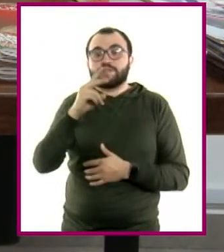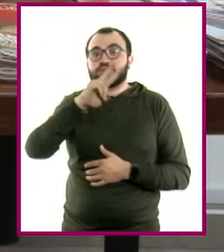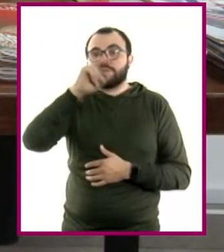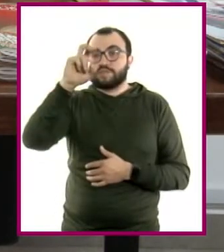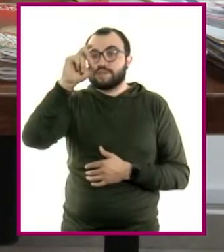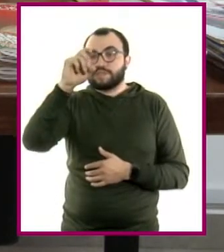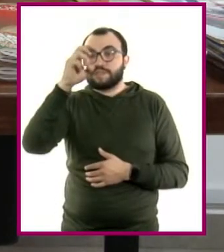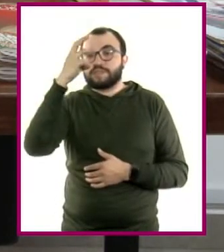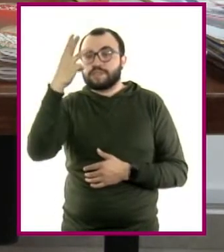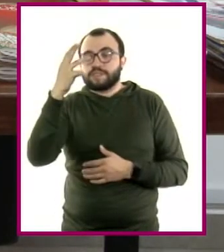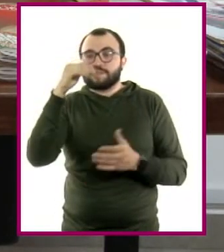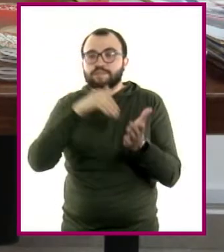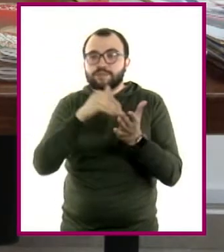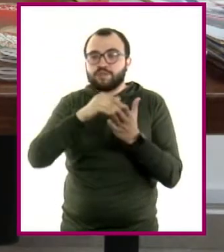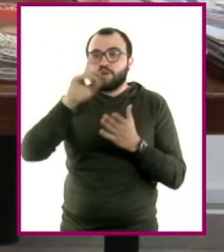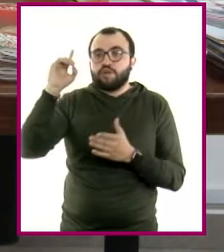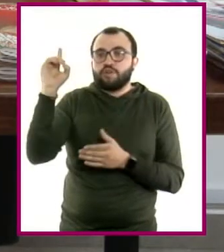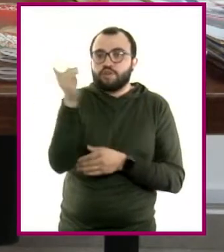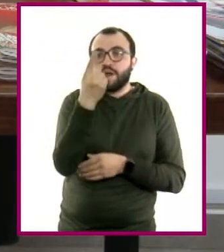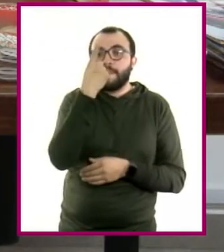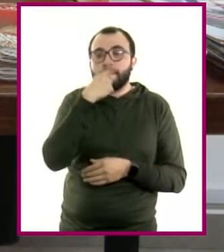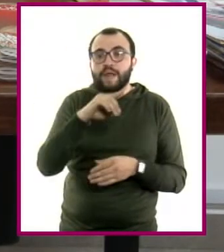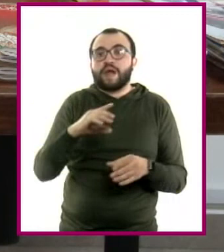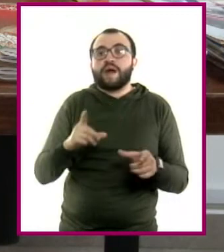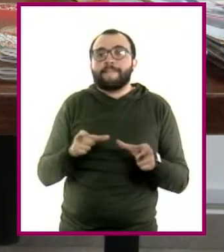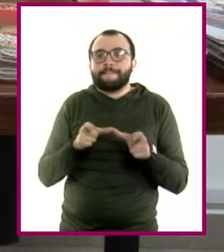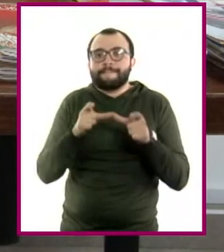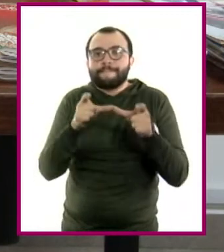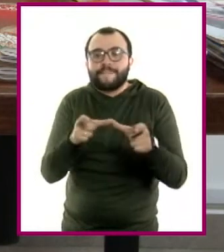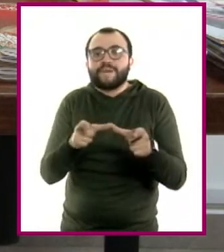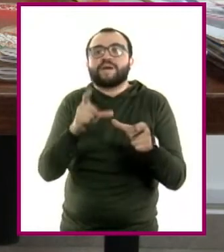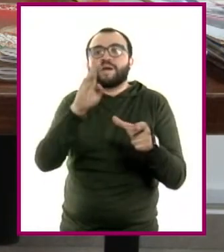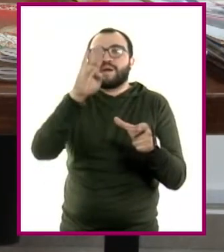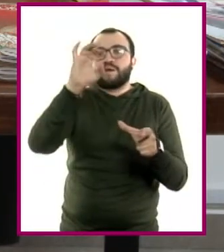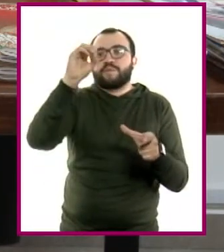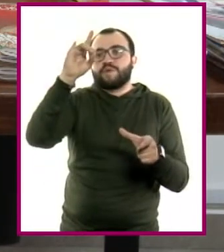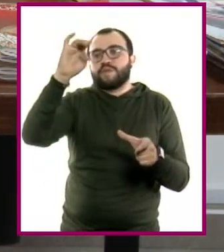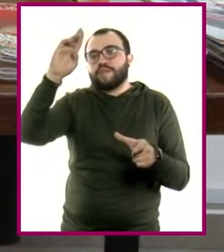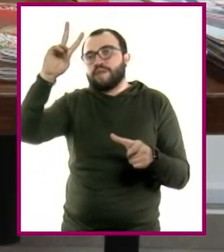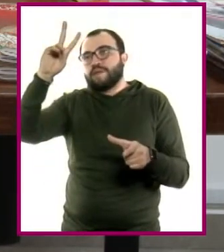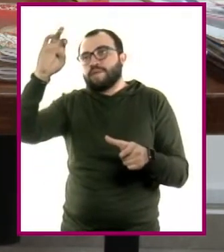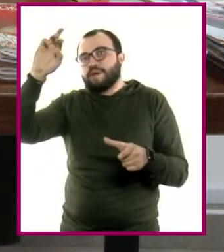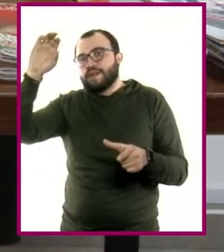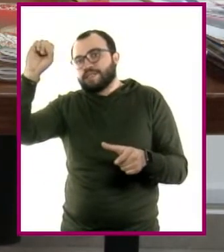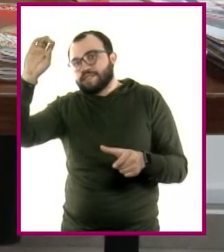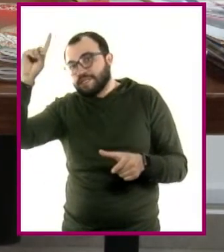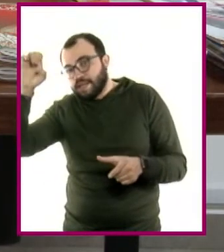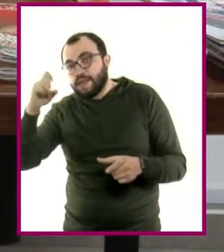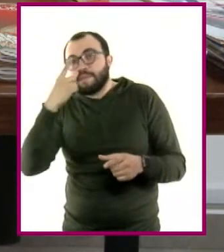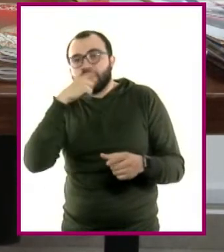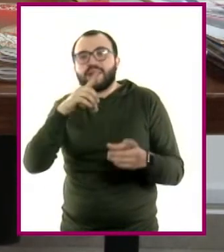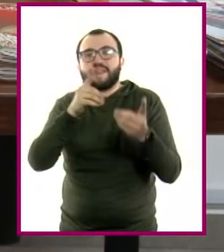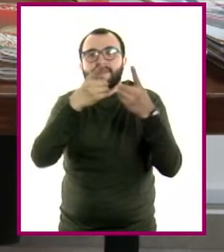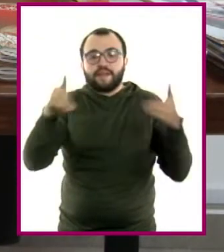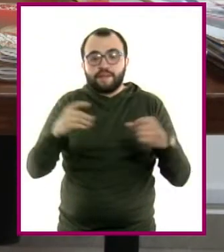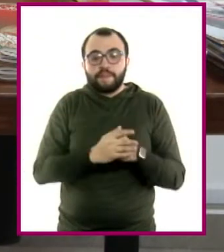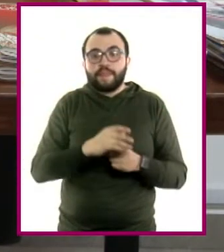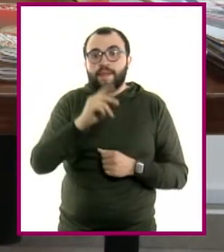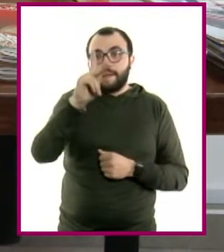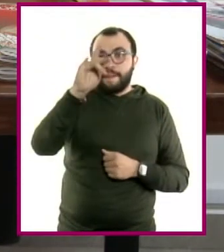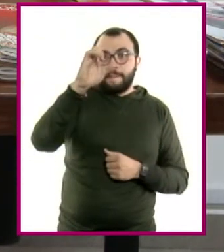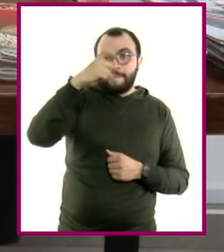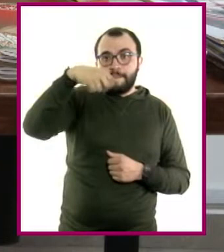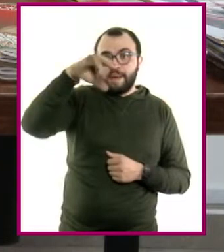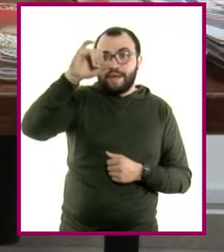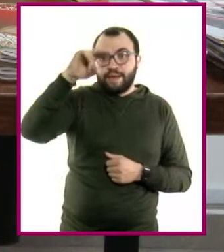$233 millones a un nuevo fondo para proteger la biodiversidad en los países en desarrollo, mientras que Pekín, el mayor contaminador mundial,